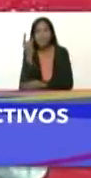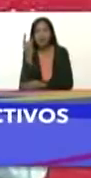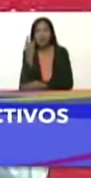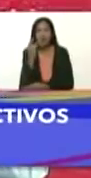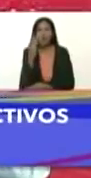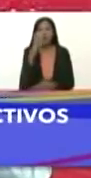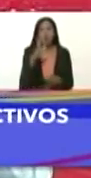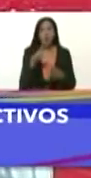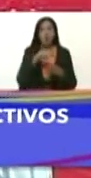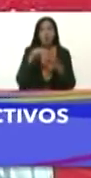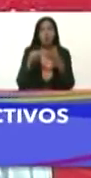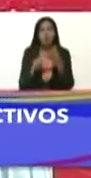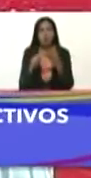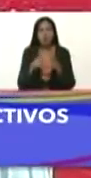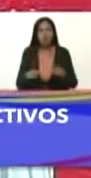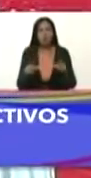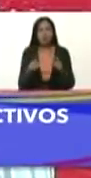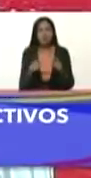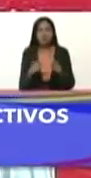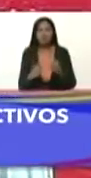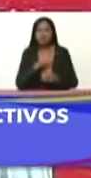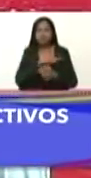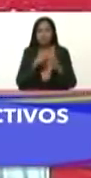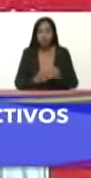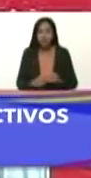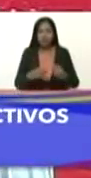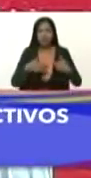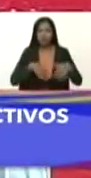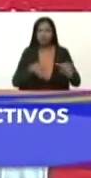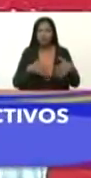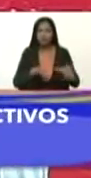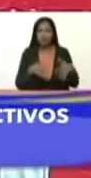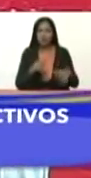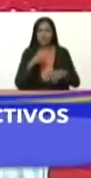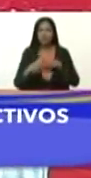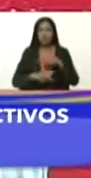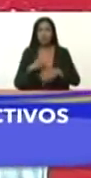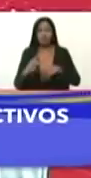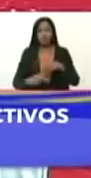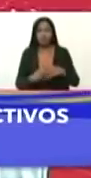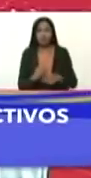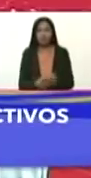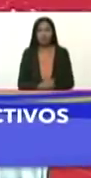Cuatro sectores sólidos de la Guayana productiva.